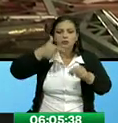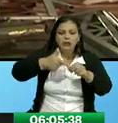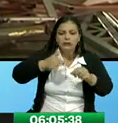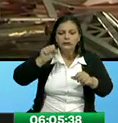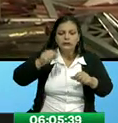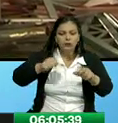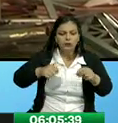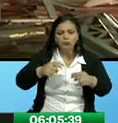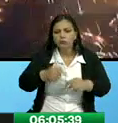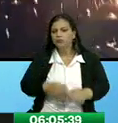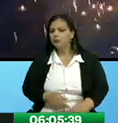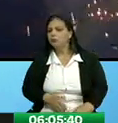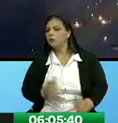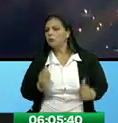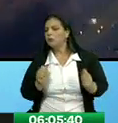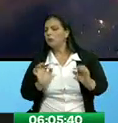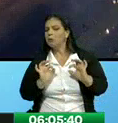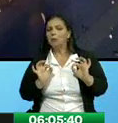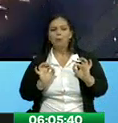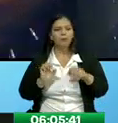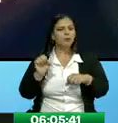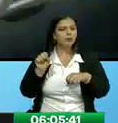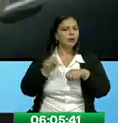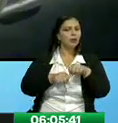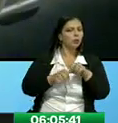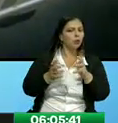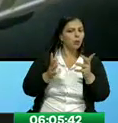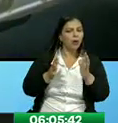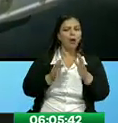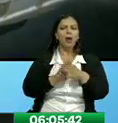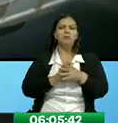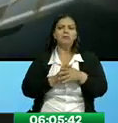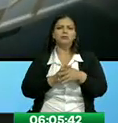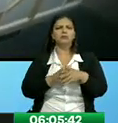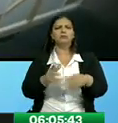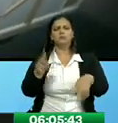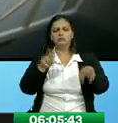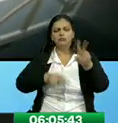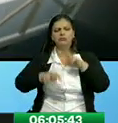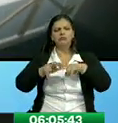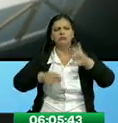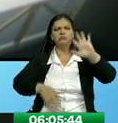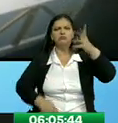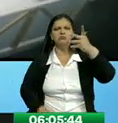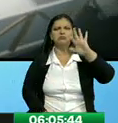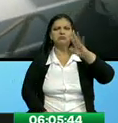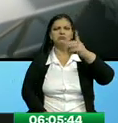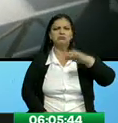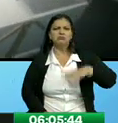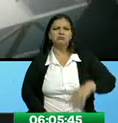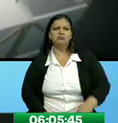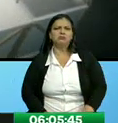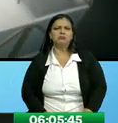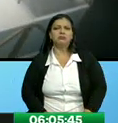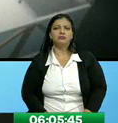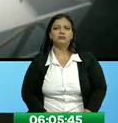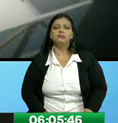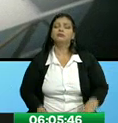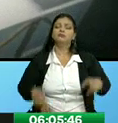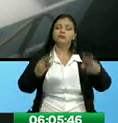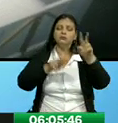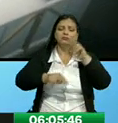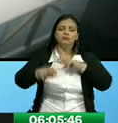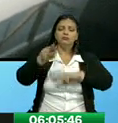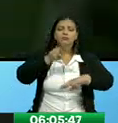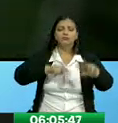tranquilo. Correcto. Pero no, tienen carro y nomás se trepan y no saben ni cómo van en el carro. Hay que revisarlo. Porque así